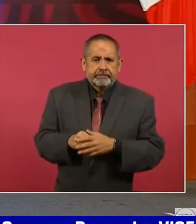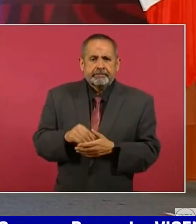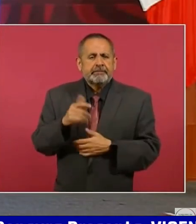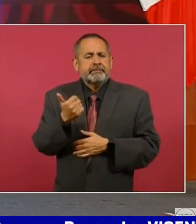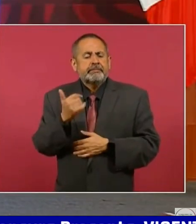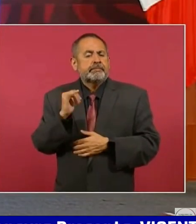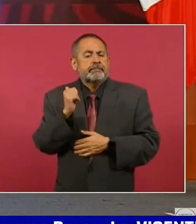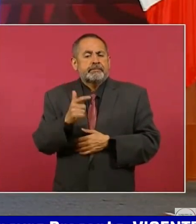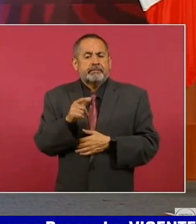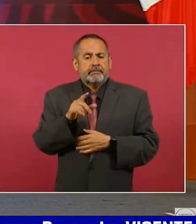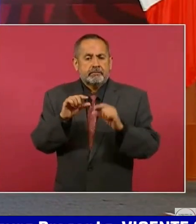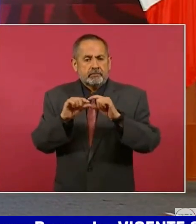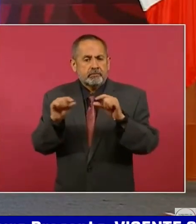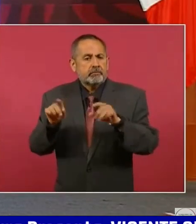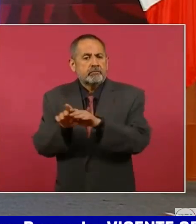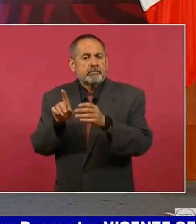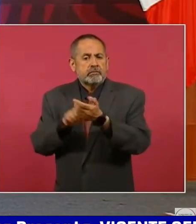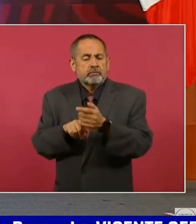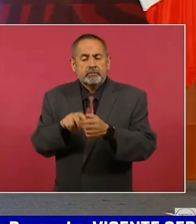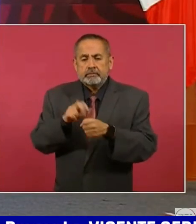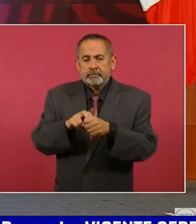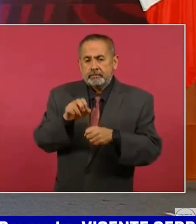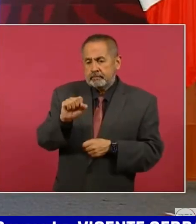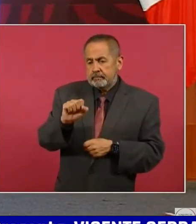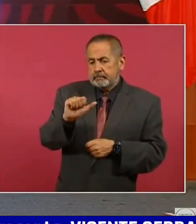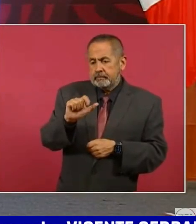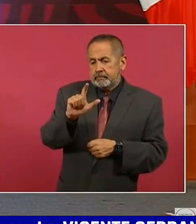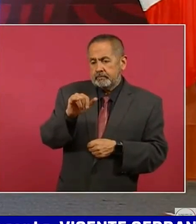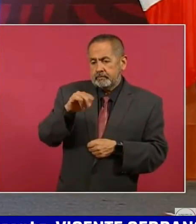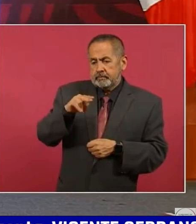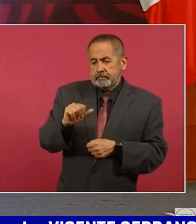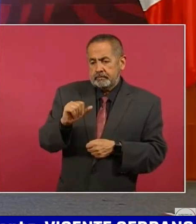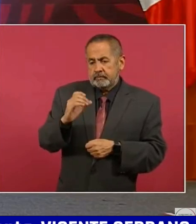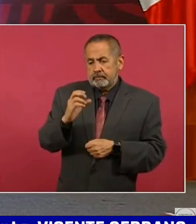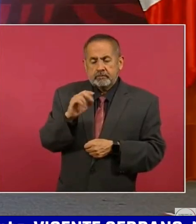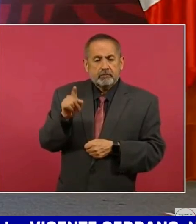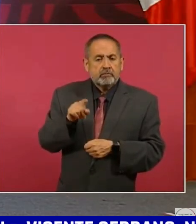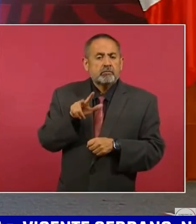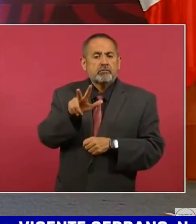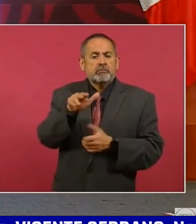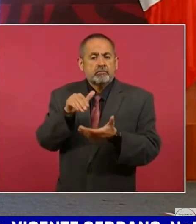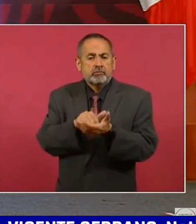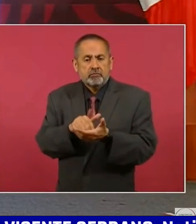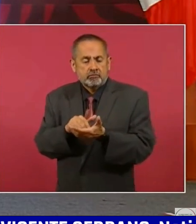pequeña parte de la refinería de Salina Cruz que va a aportar 18 mil.